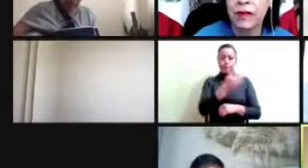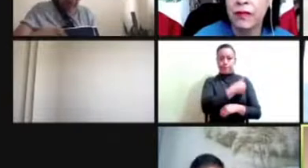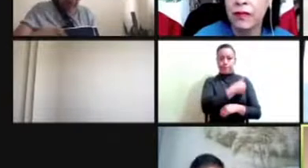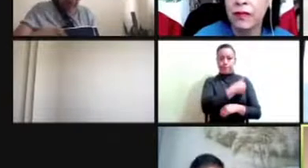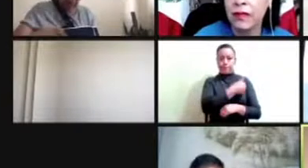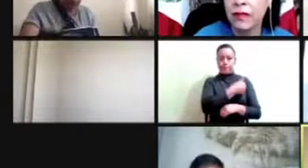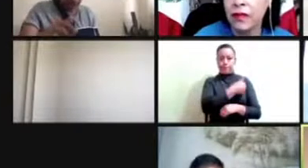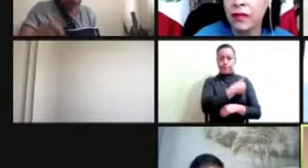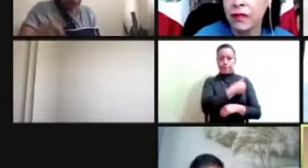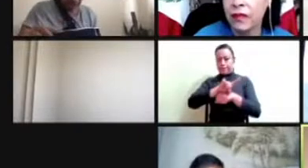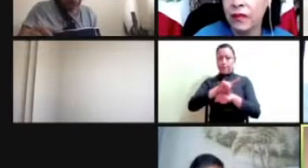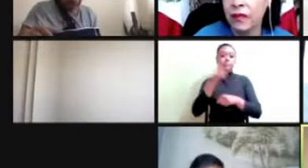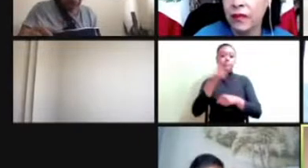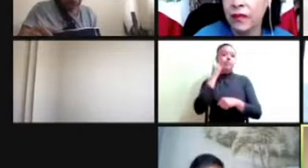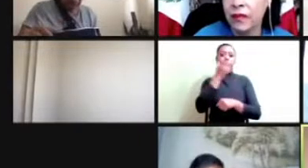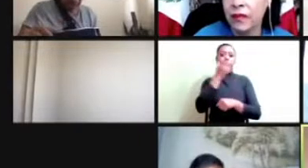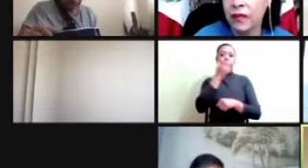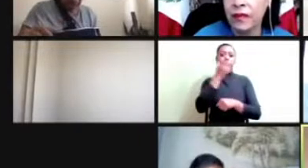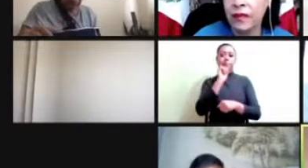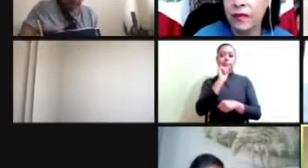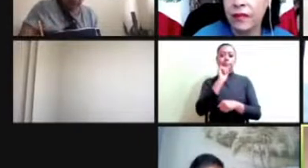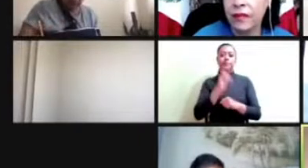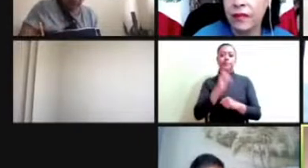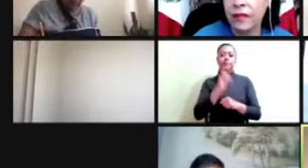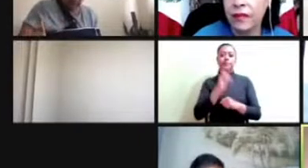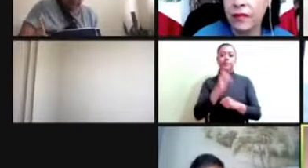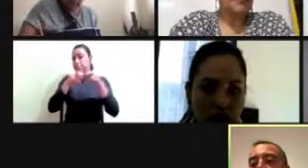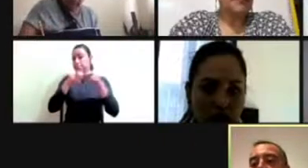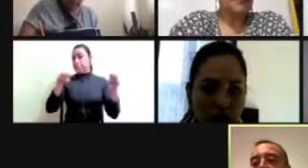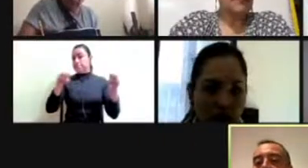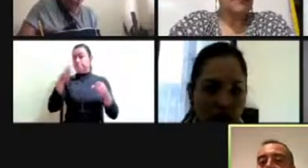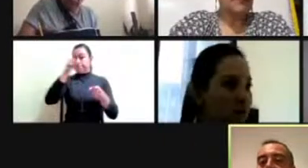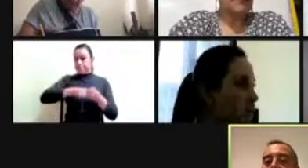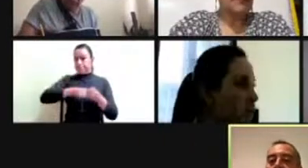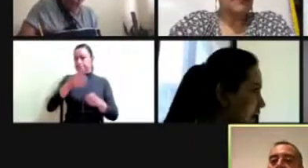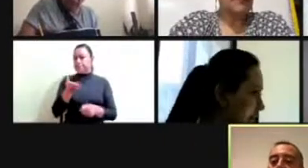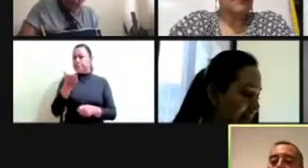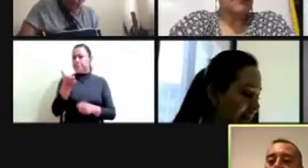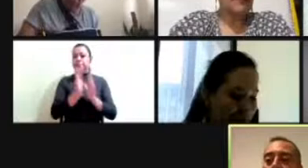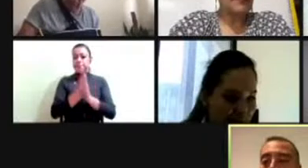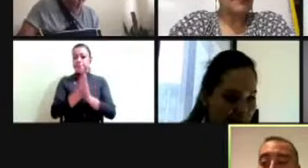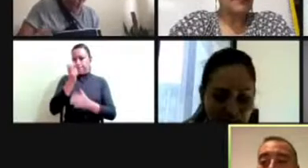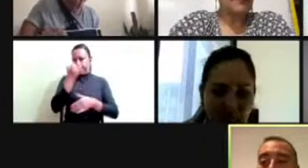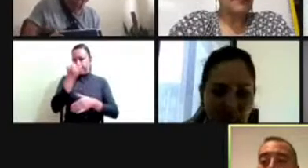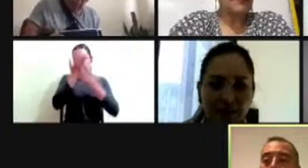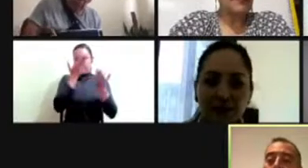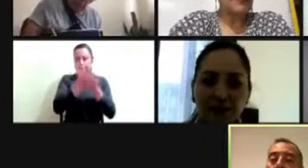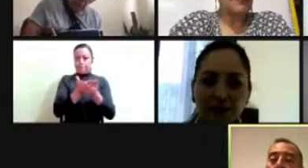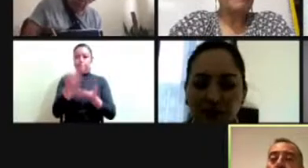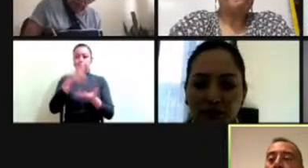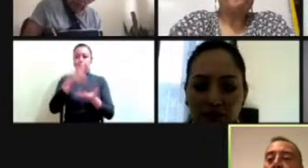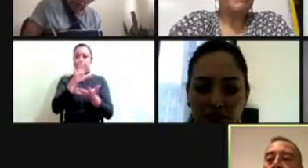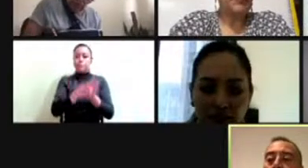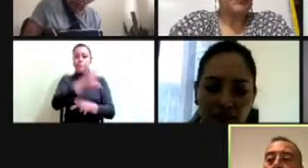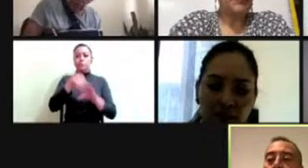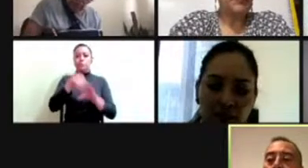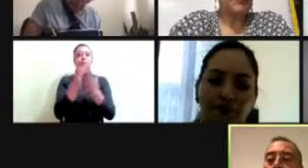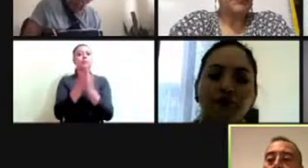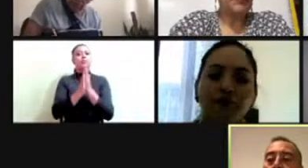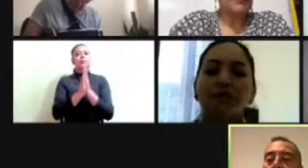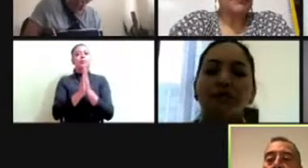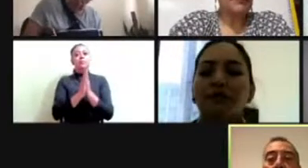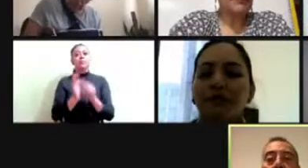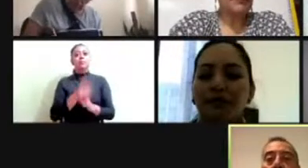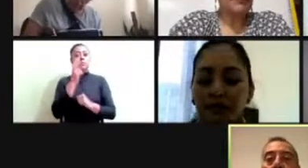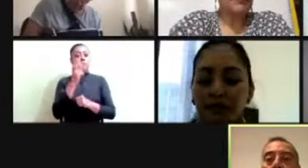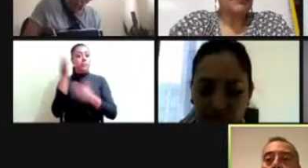y diputados. Por economía parlamentaria, solicito que la iniciativa se inserte de manera íntegra en el diario de los debates y vengo esta tribuna a presentar la